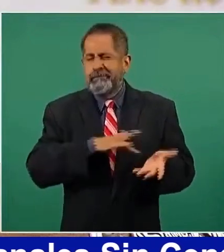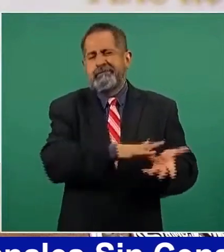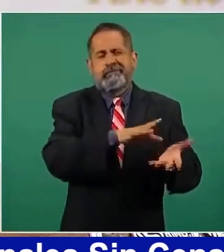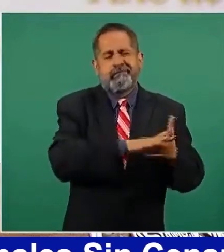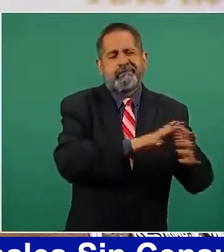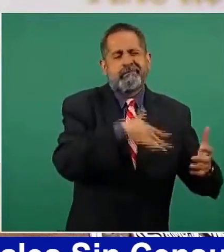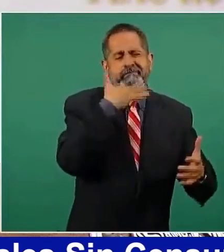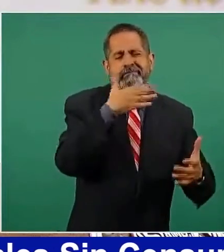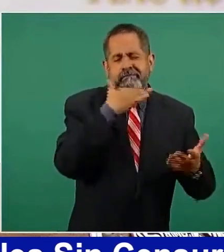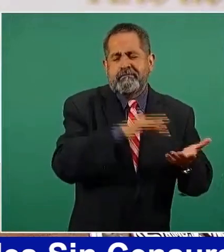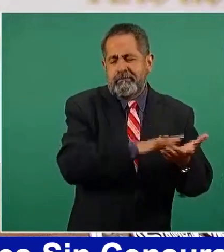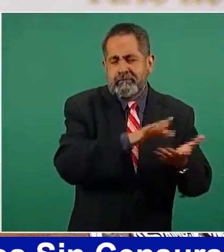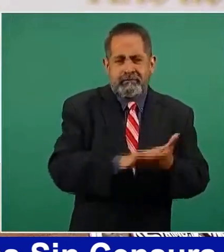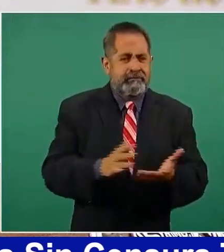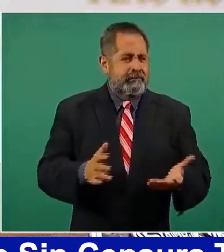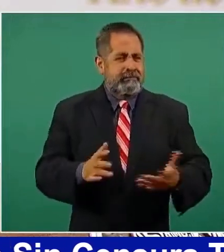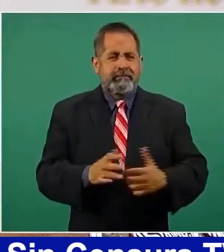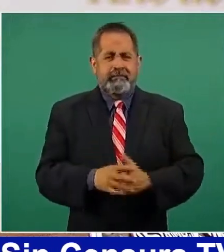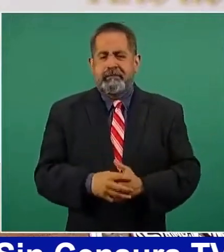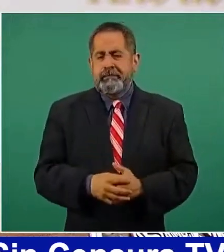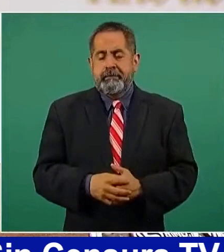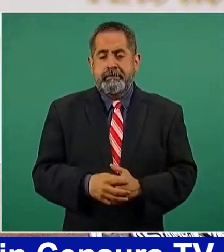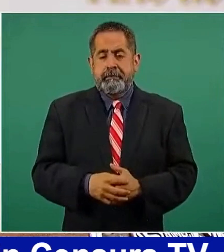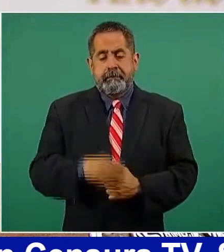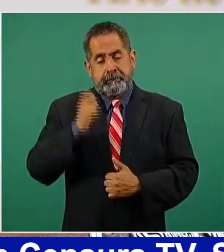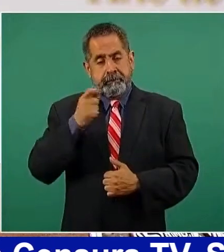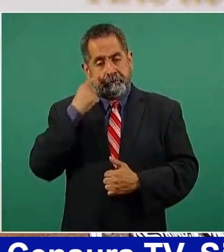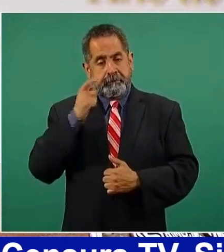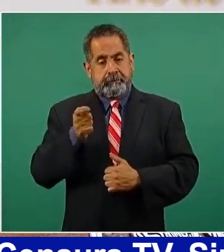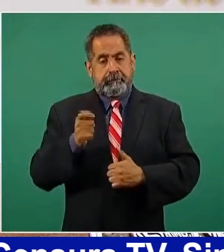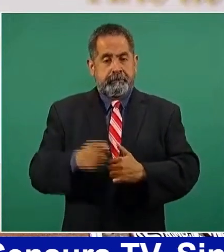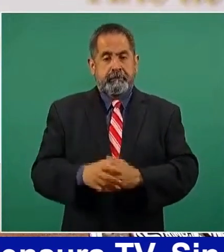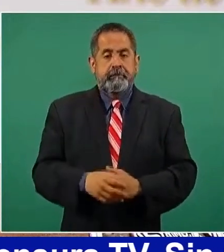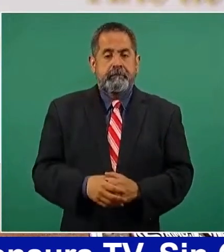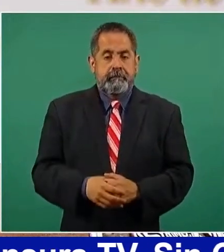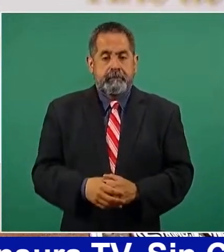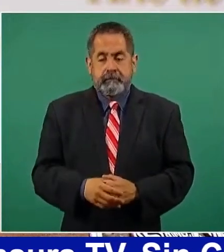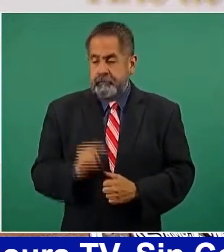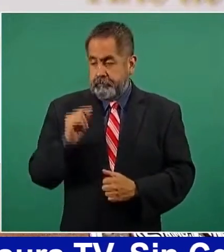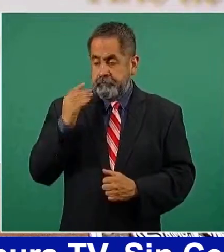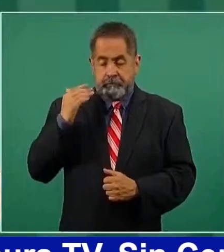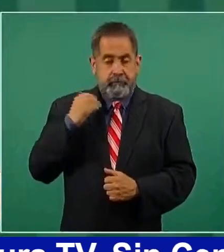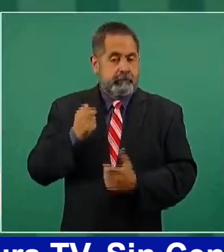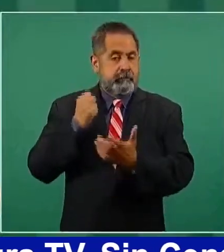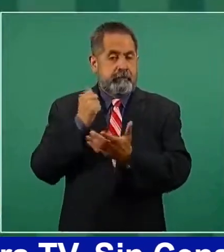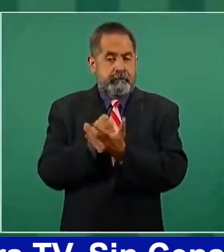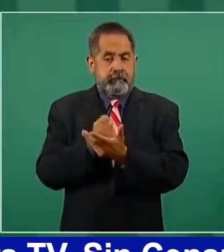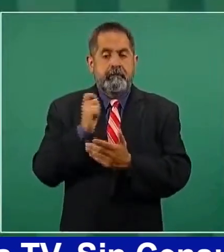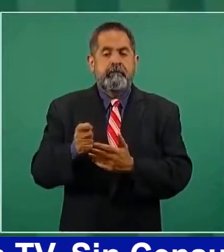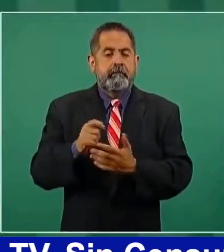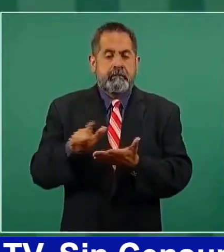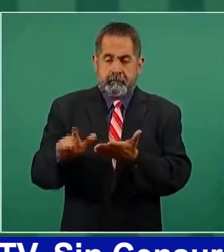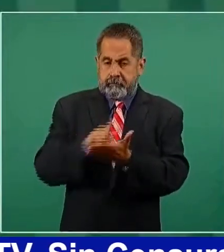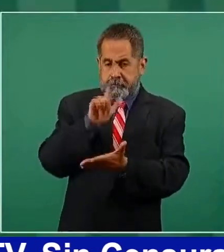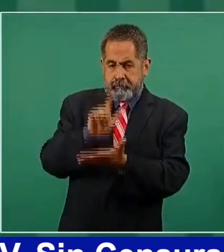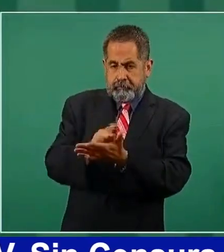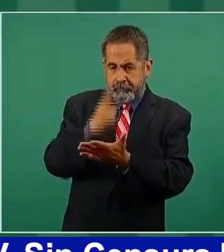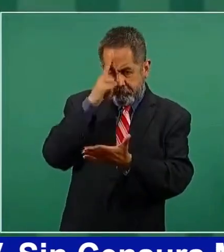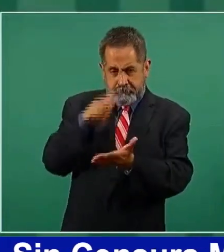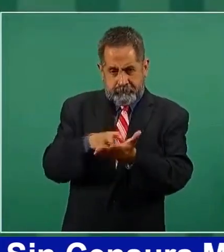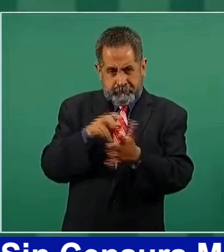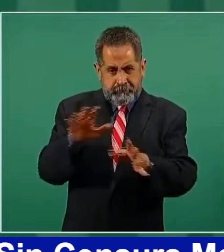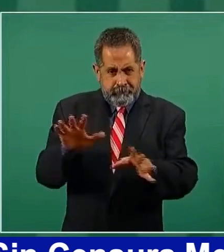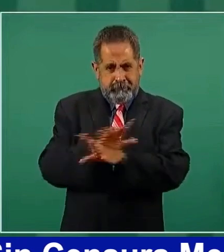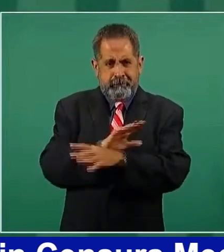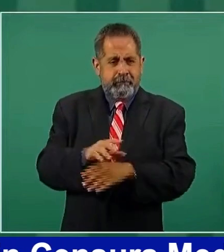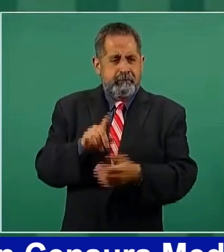porque en este caso lo que se aprobó pues fueron leyes para reformar al